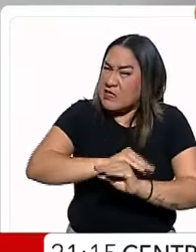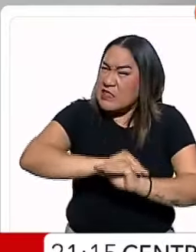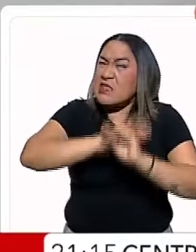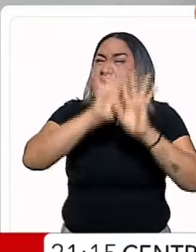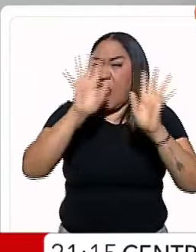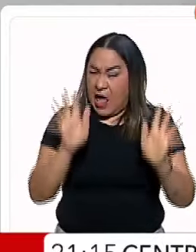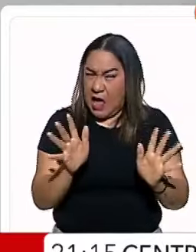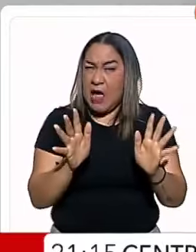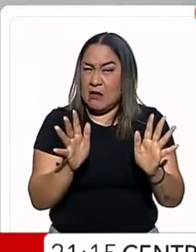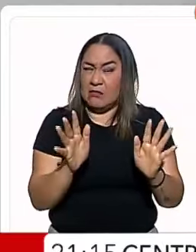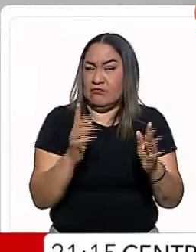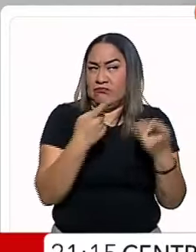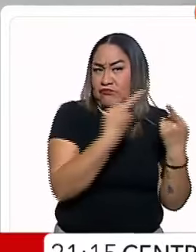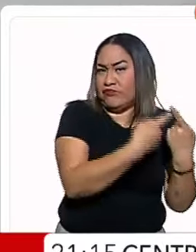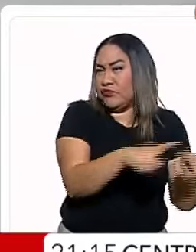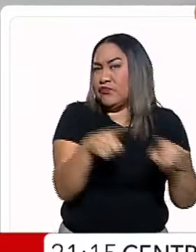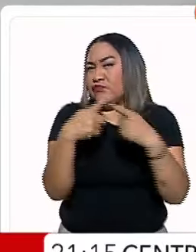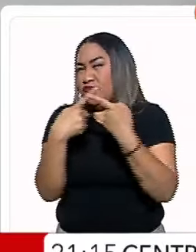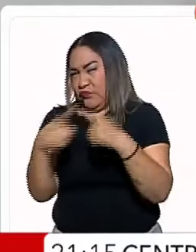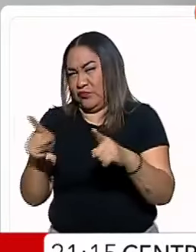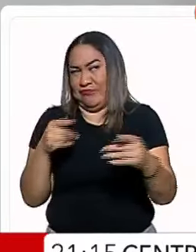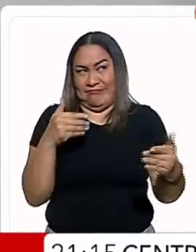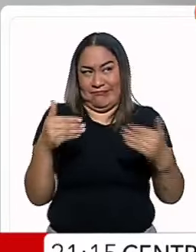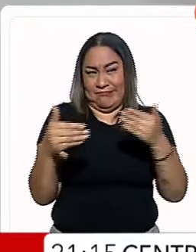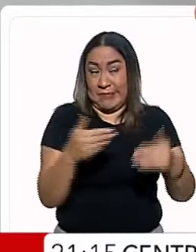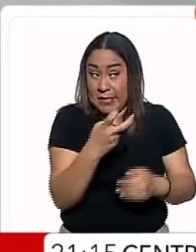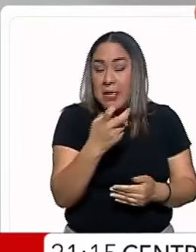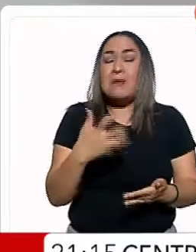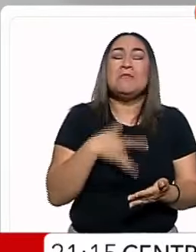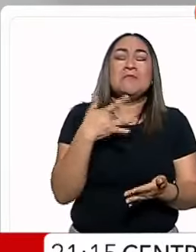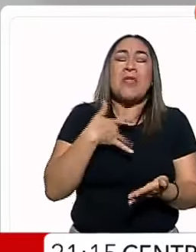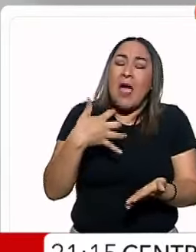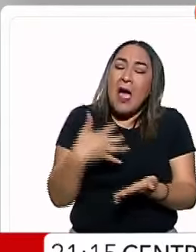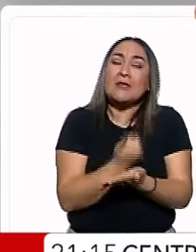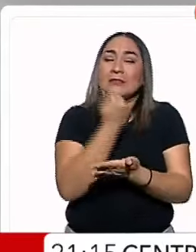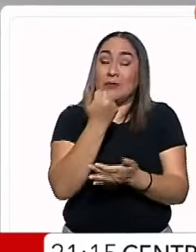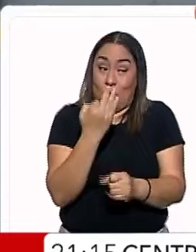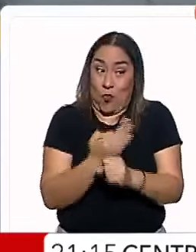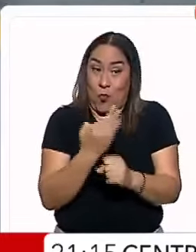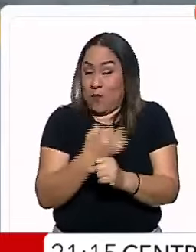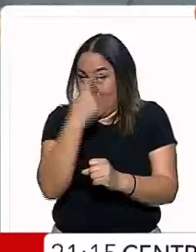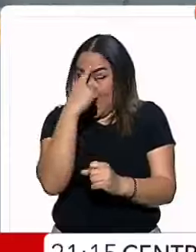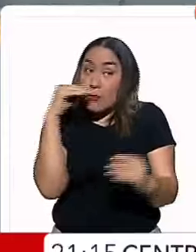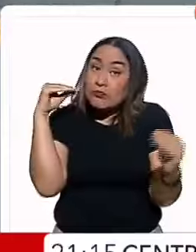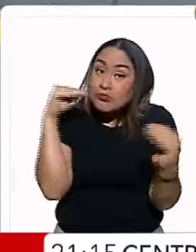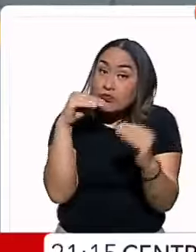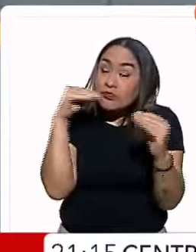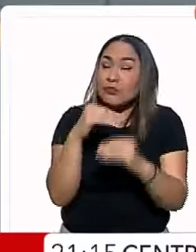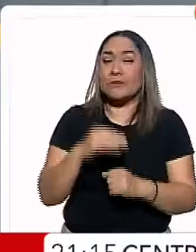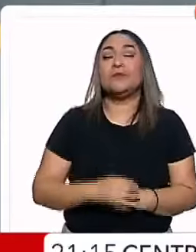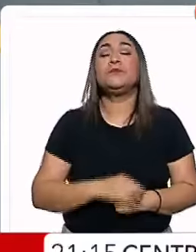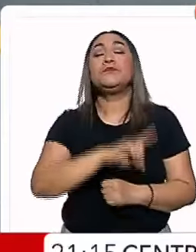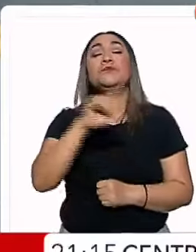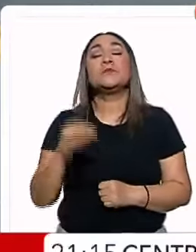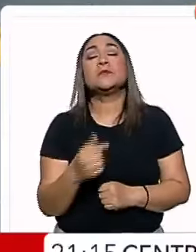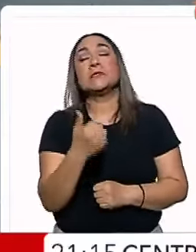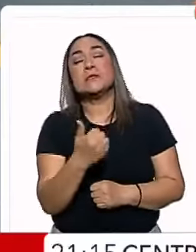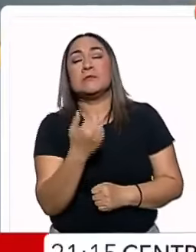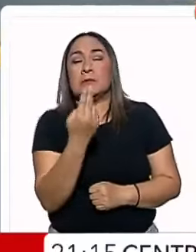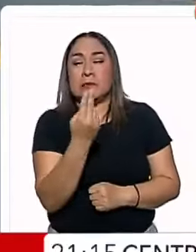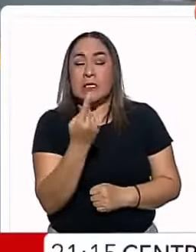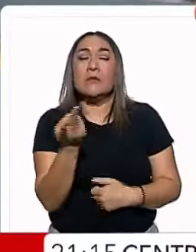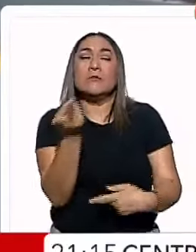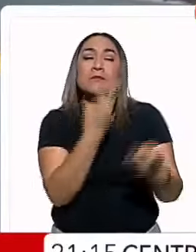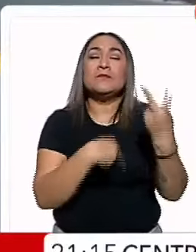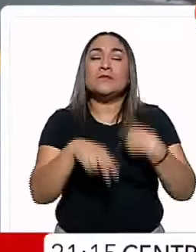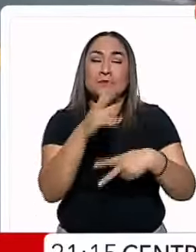contraste evidente de perfiles y de historia, ganaremos el debate. A las 6:25 hizo su